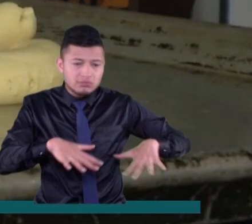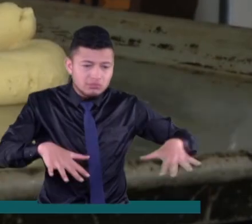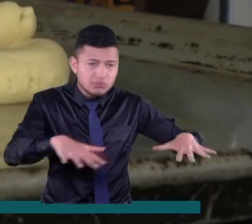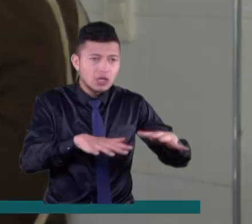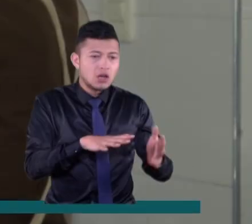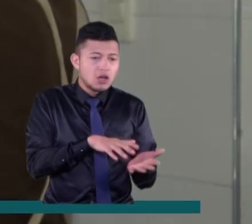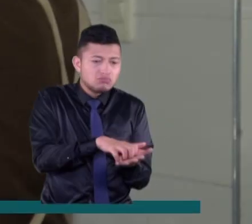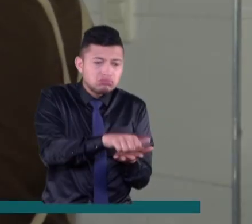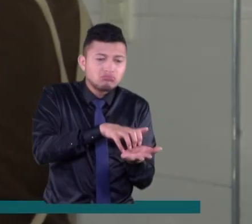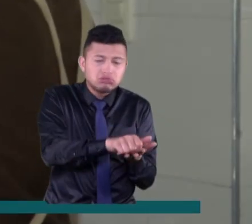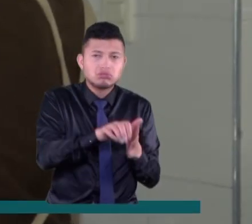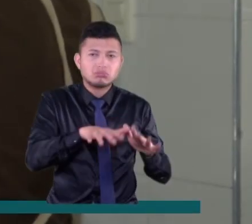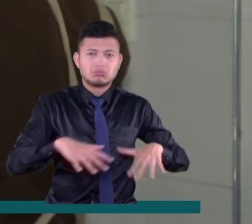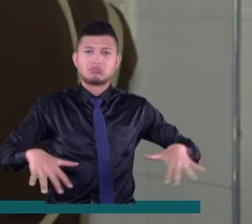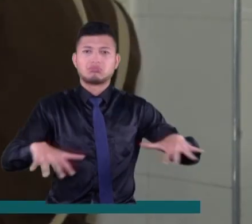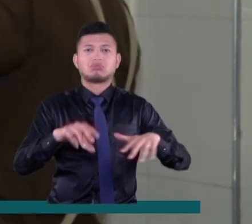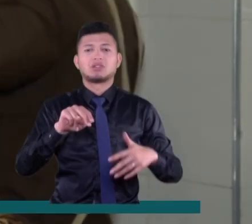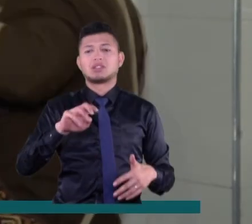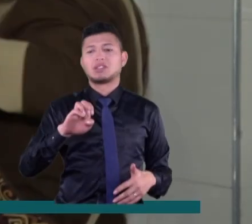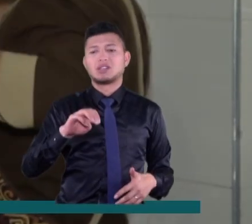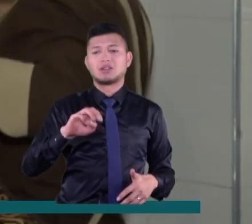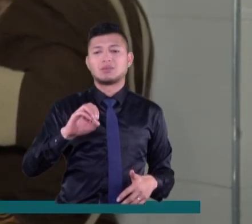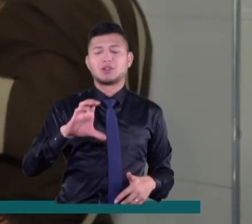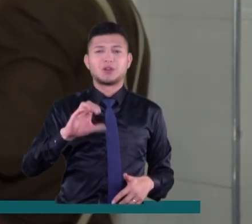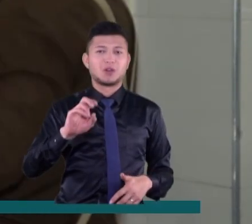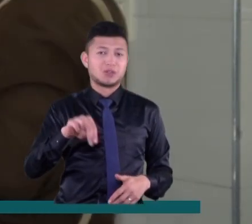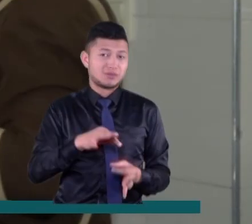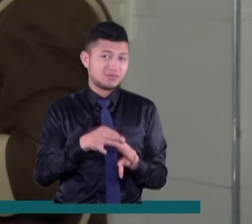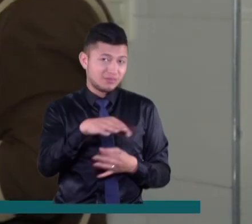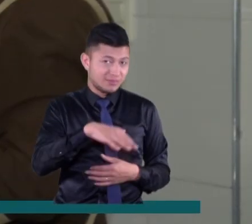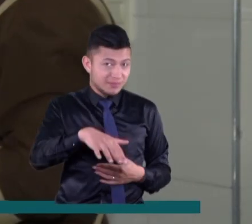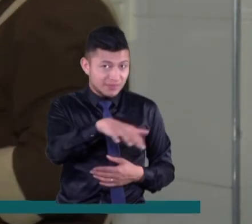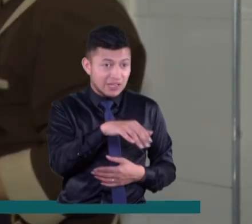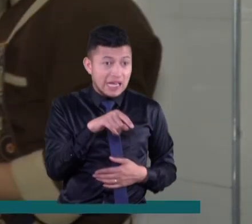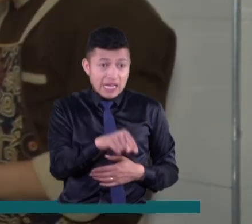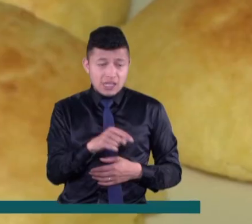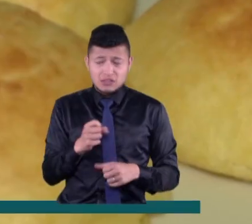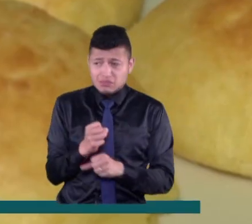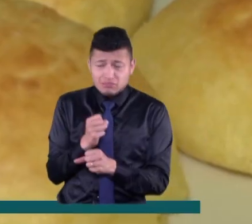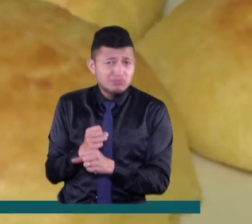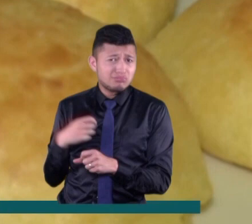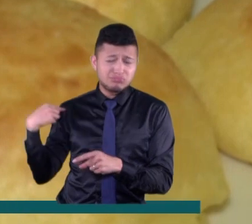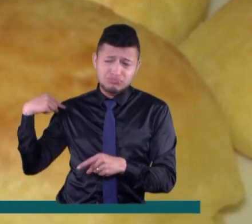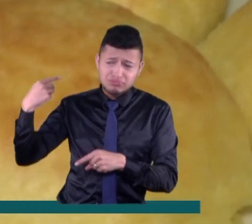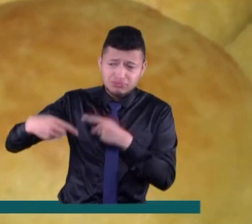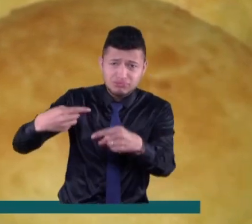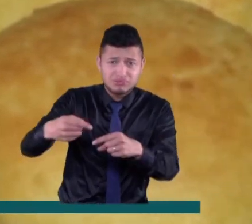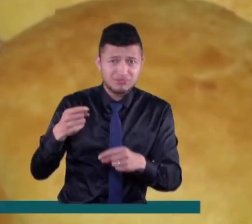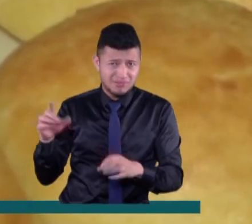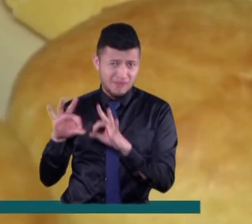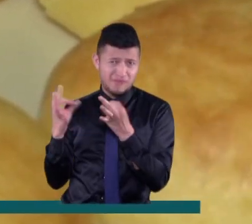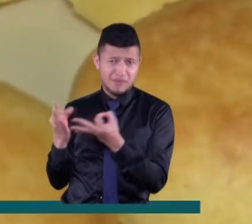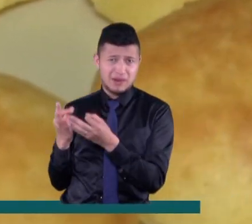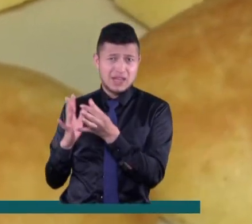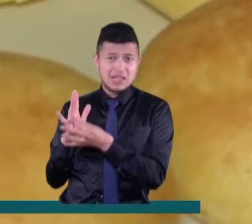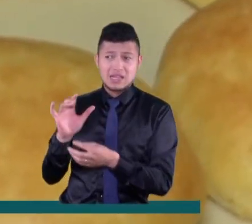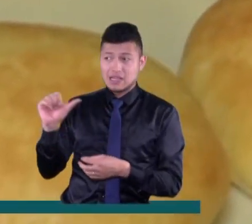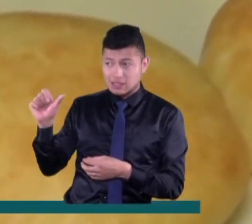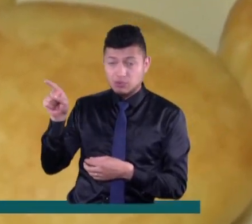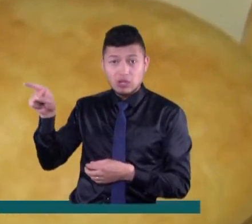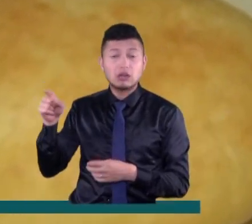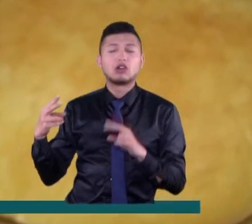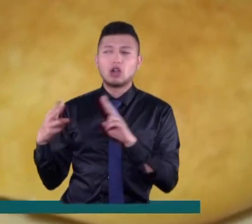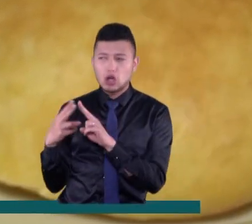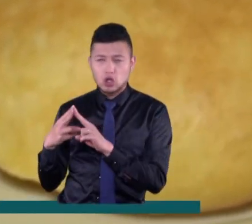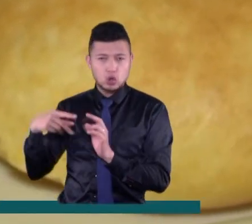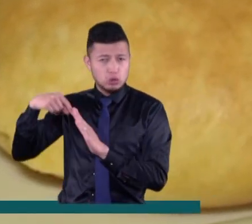los amasijos típicos de Nemocón, una labor que durante generaciones se ha mantenido en la familia de su esposa y que ahora